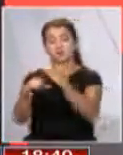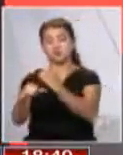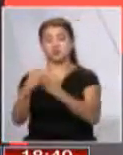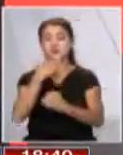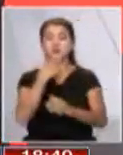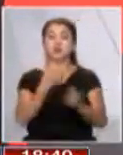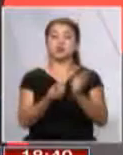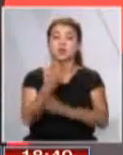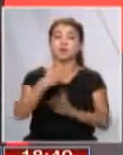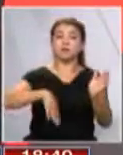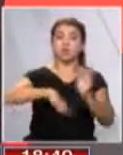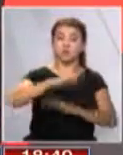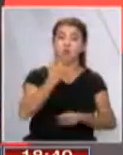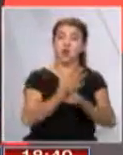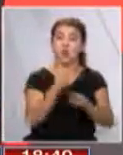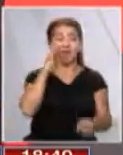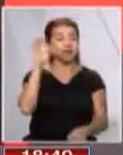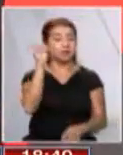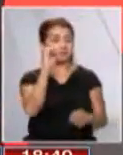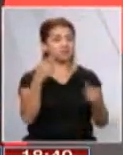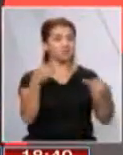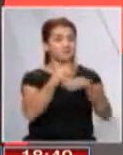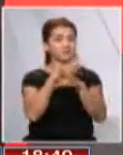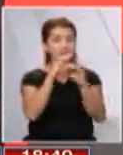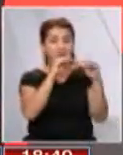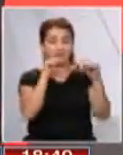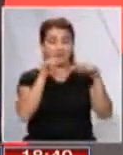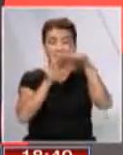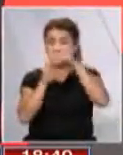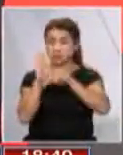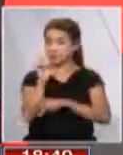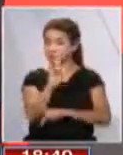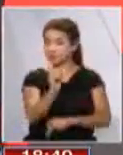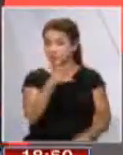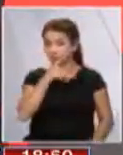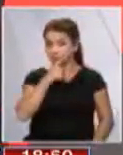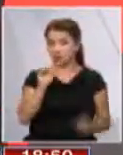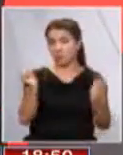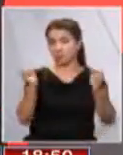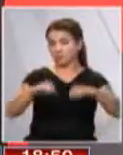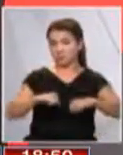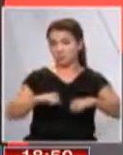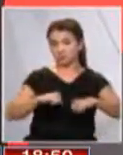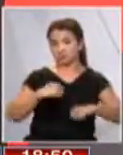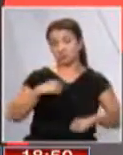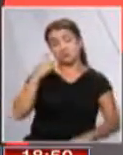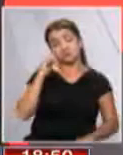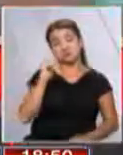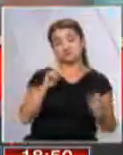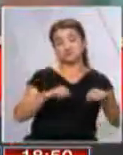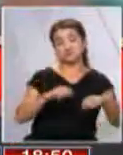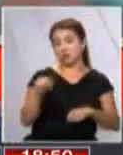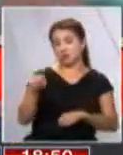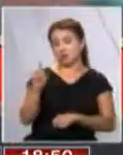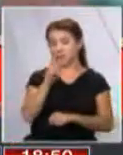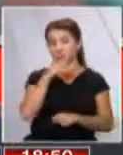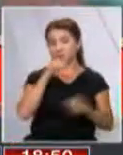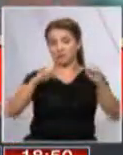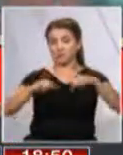también en la nueva mayoría hay voces disidentes que hablan que este proyecto no tiene la aprobación que se creía que iba a tener